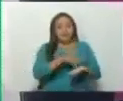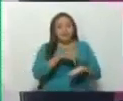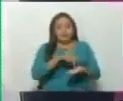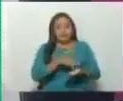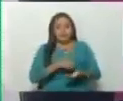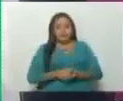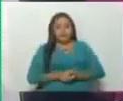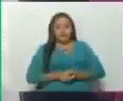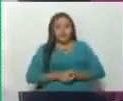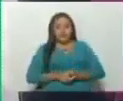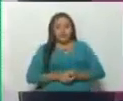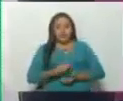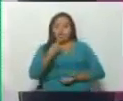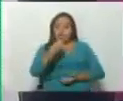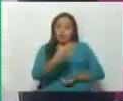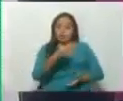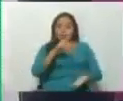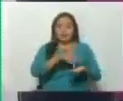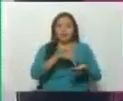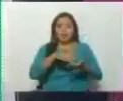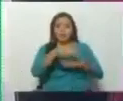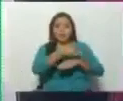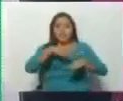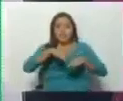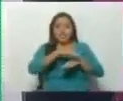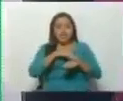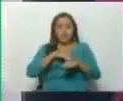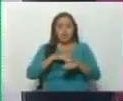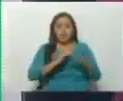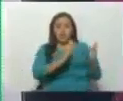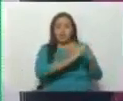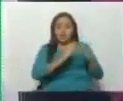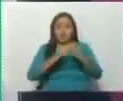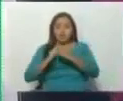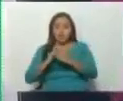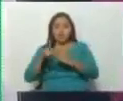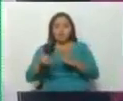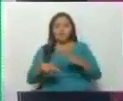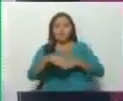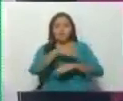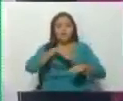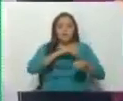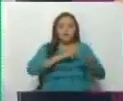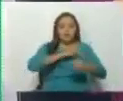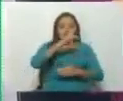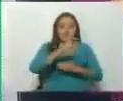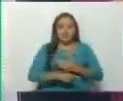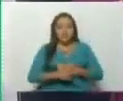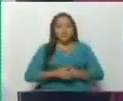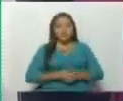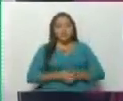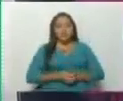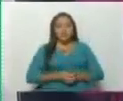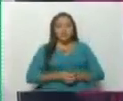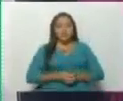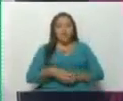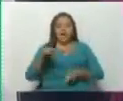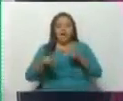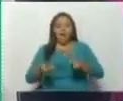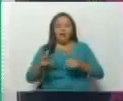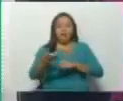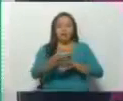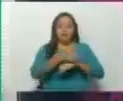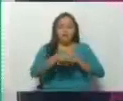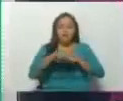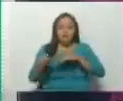eso, rescato mucho la participación del Ministerio de Hábitat y Vivienda, el Ministerio de Planificación, algunos municipios y gobernaciones,